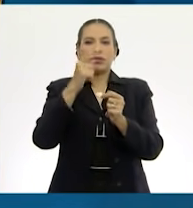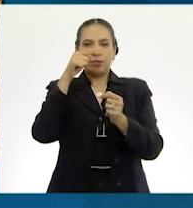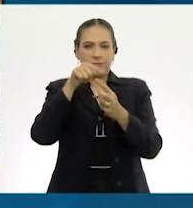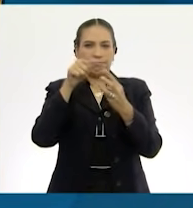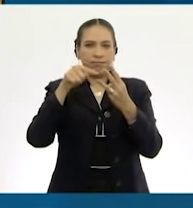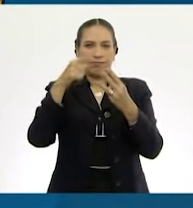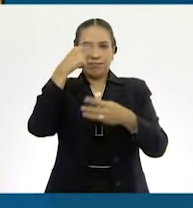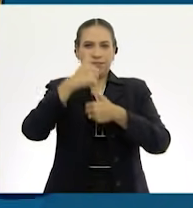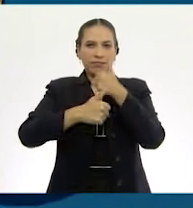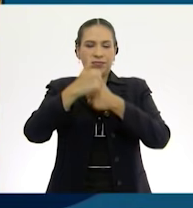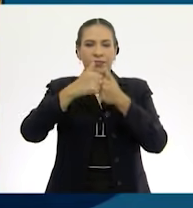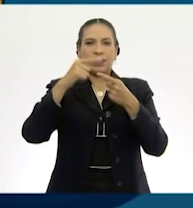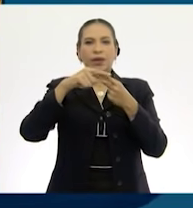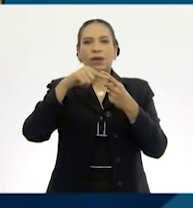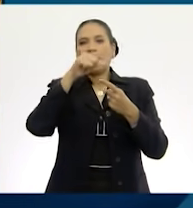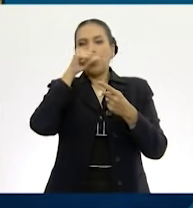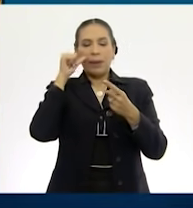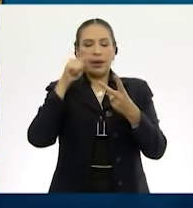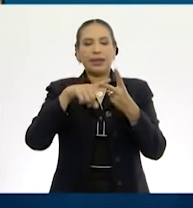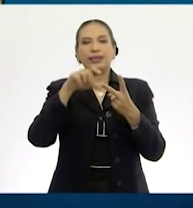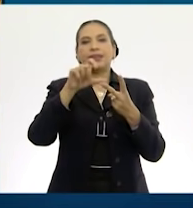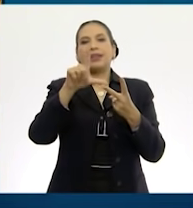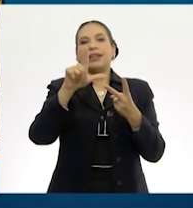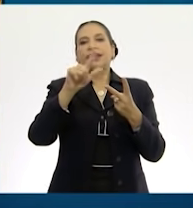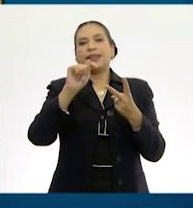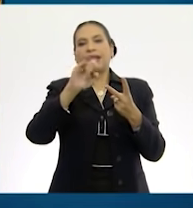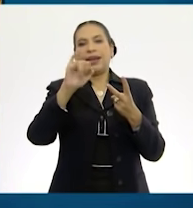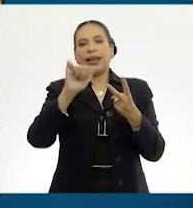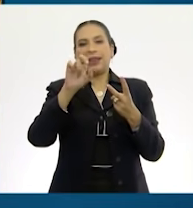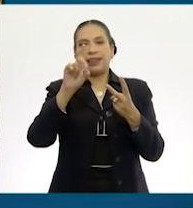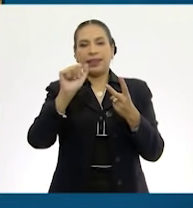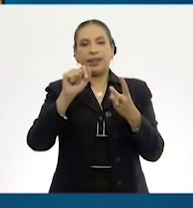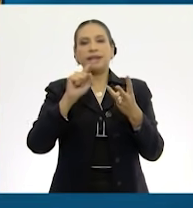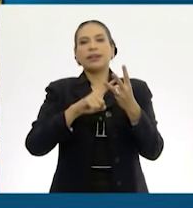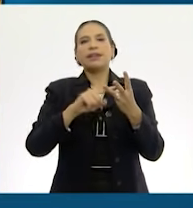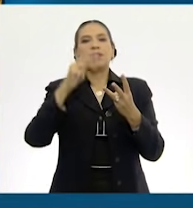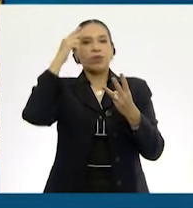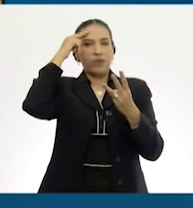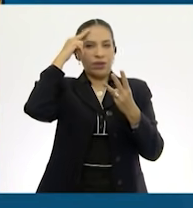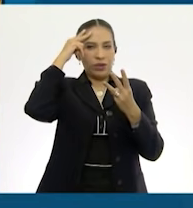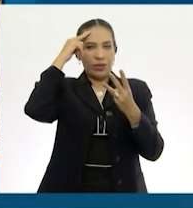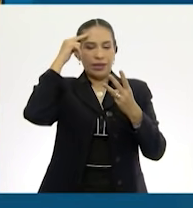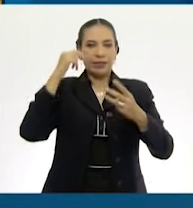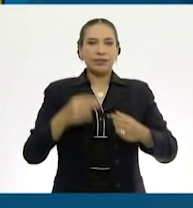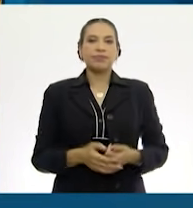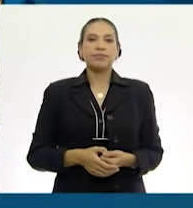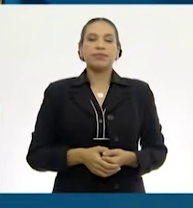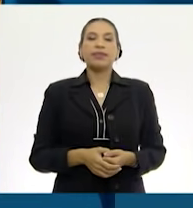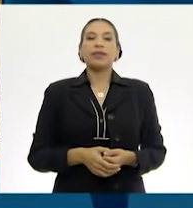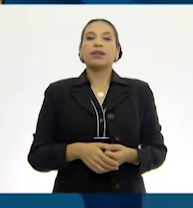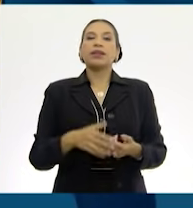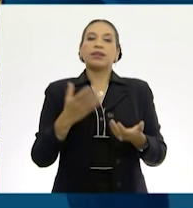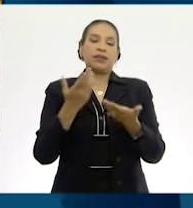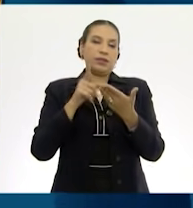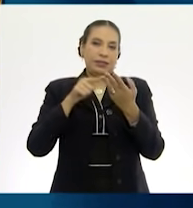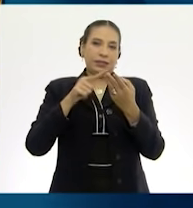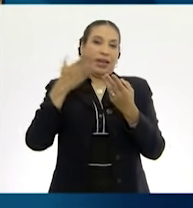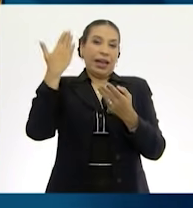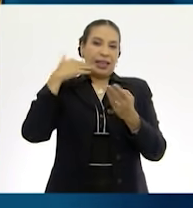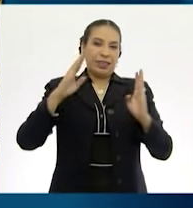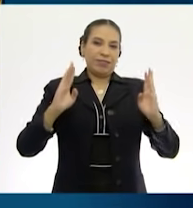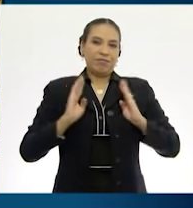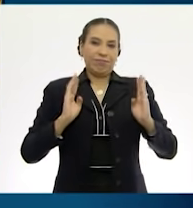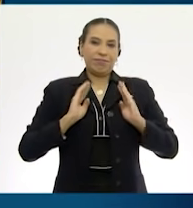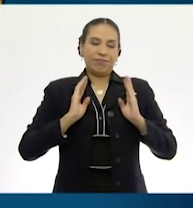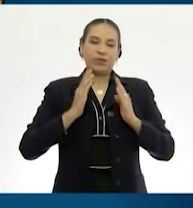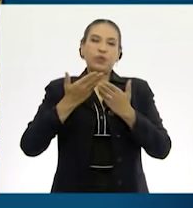poder: Juárez, Sebastián Lerdo de Tejada y Porfirio Díaz, el héroe militar de la guerra que